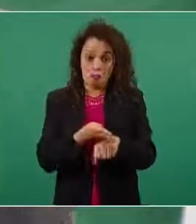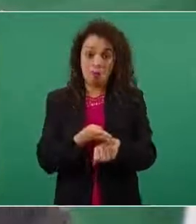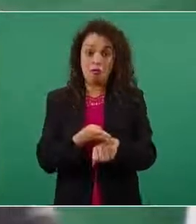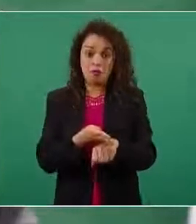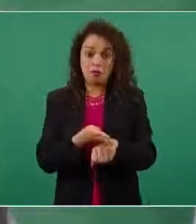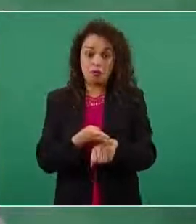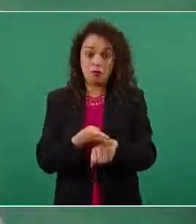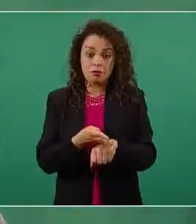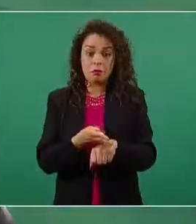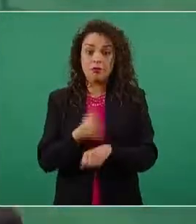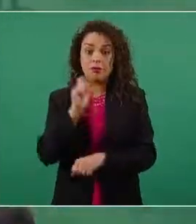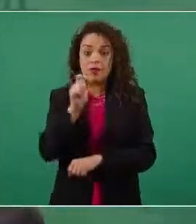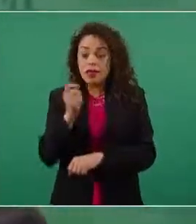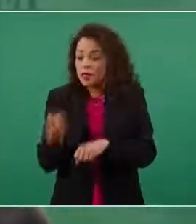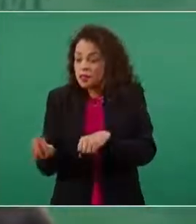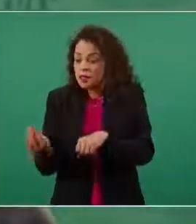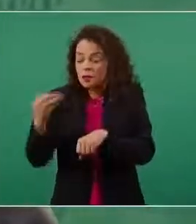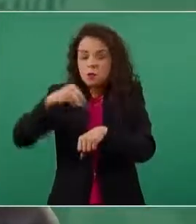y le agregan